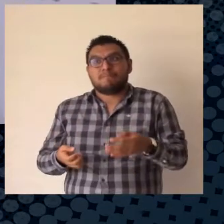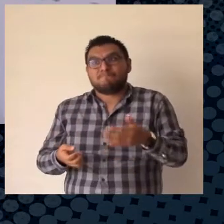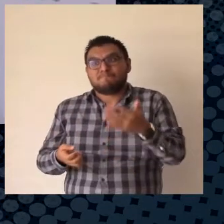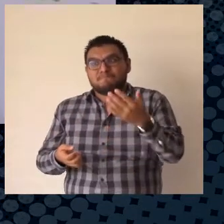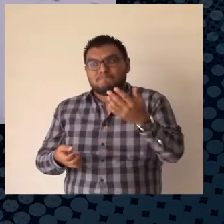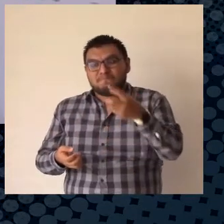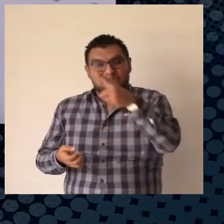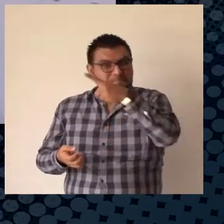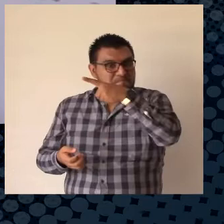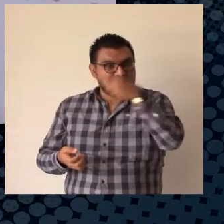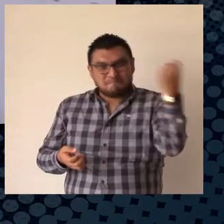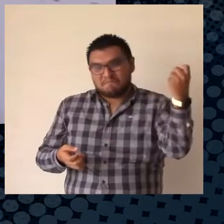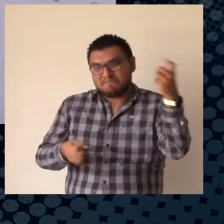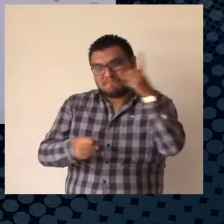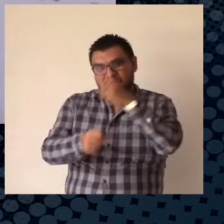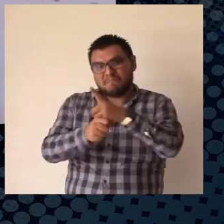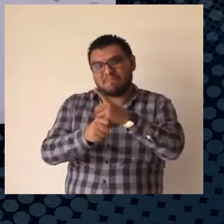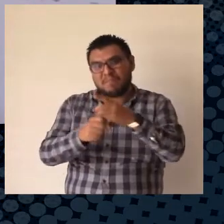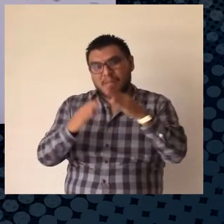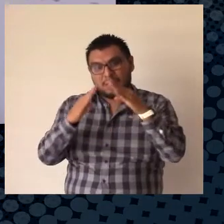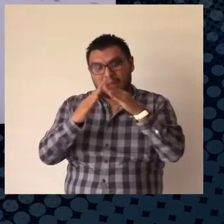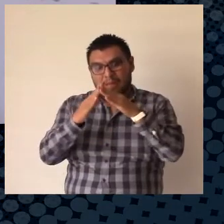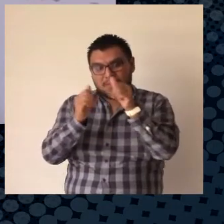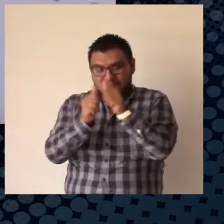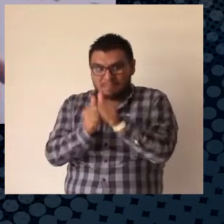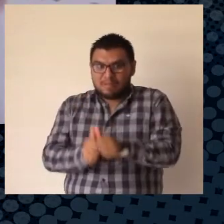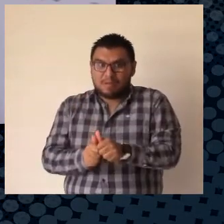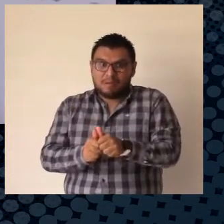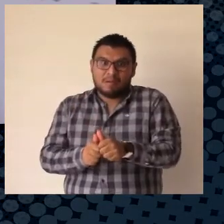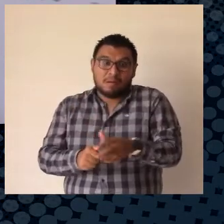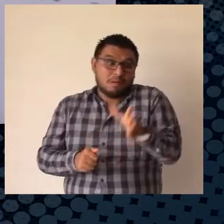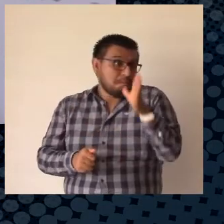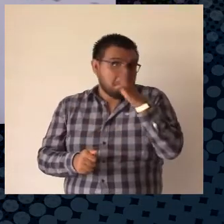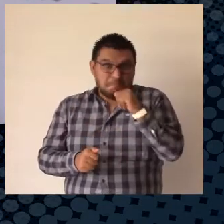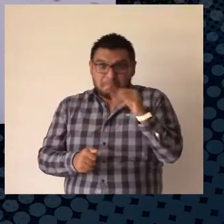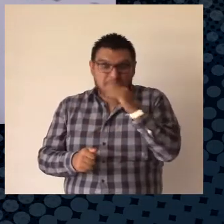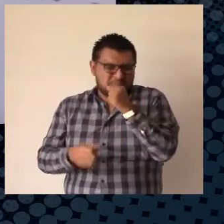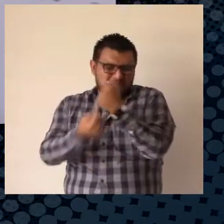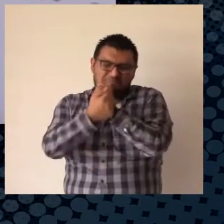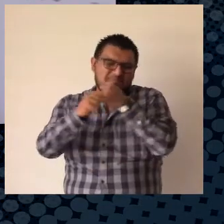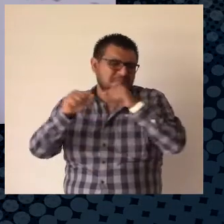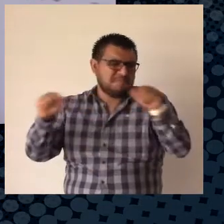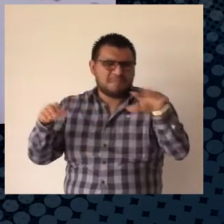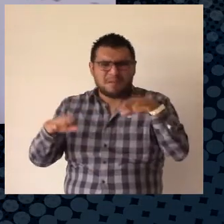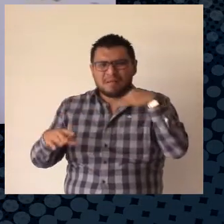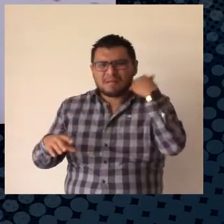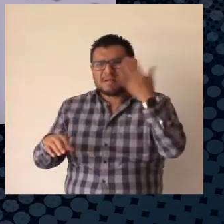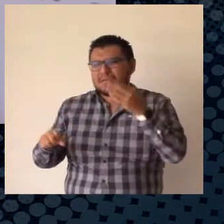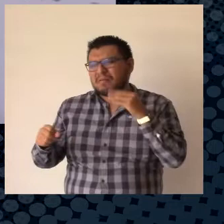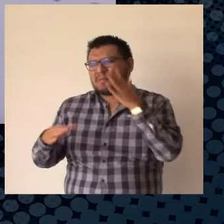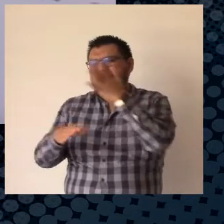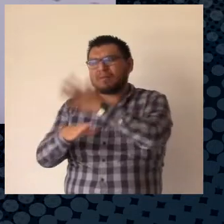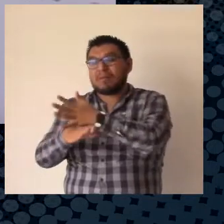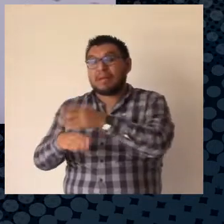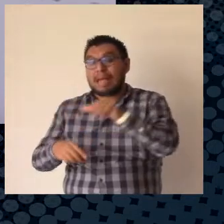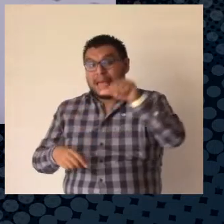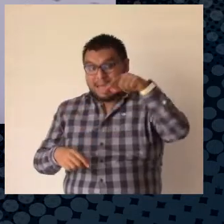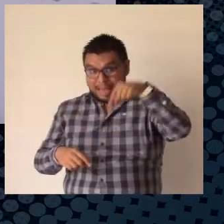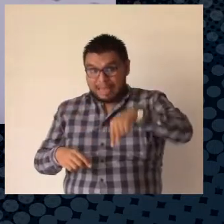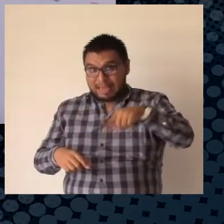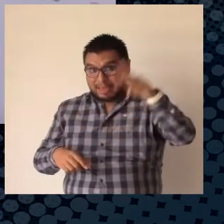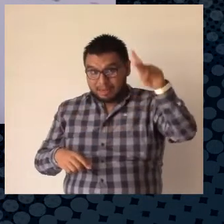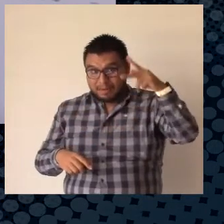días. Estar encerrado, ya se aburrieron, ya quieren salir. Y aquí en Puebla somos expertos en